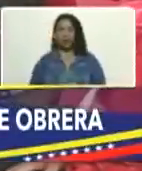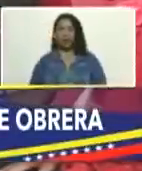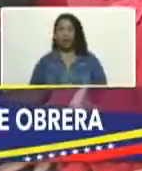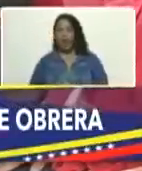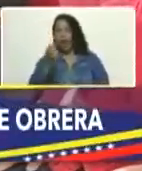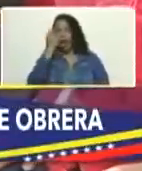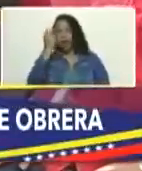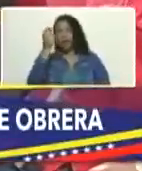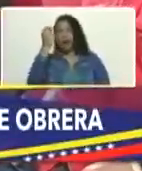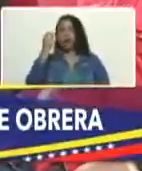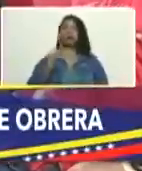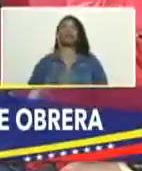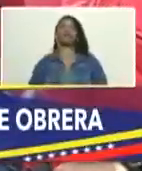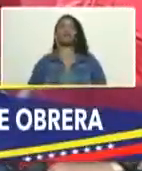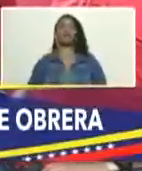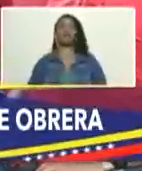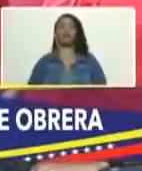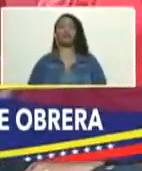jamás.